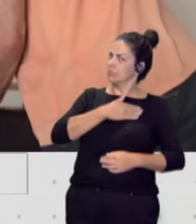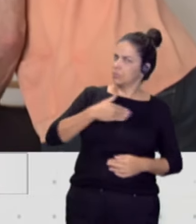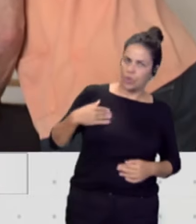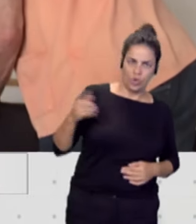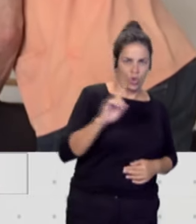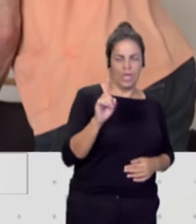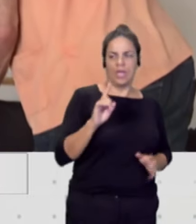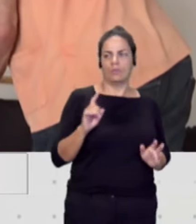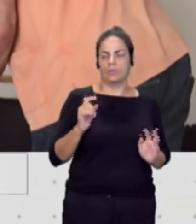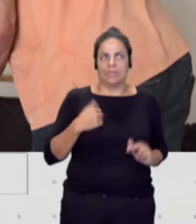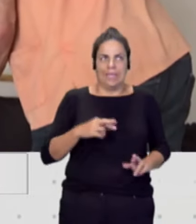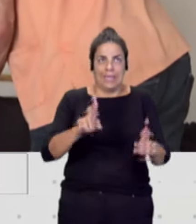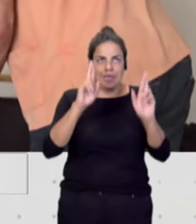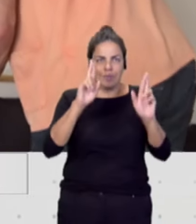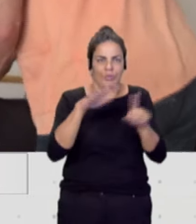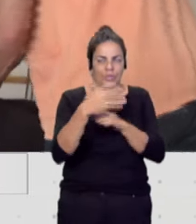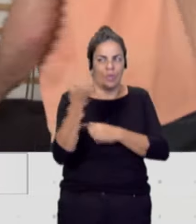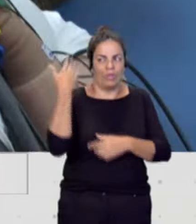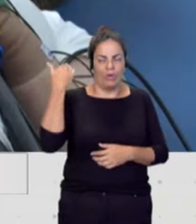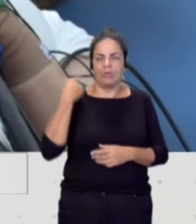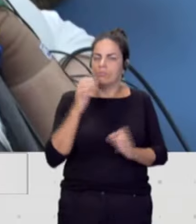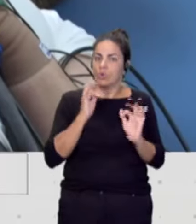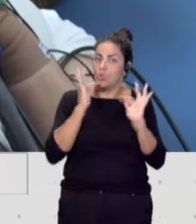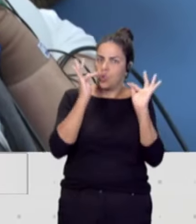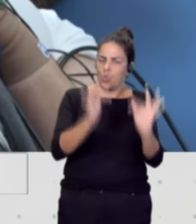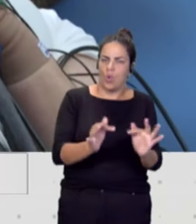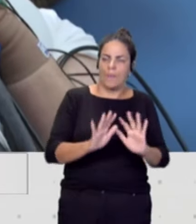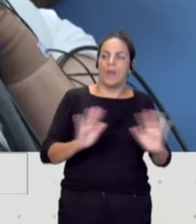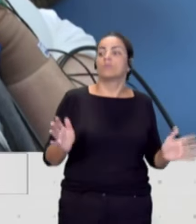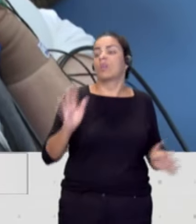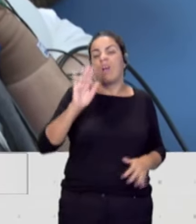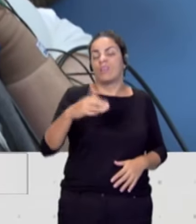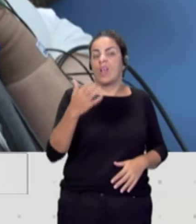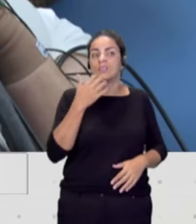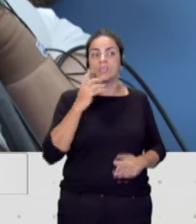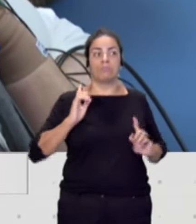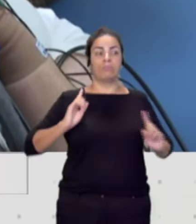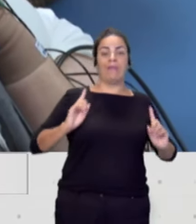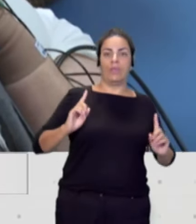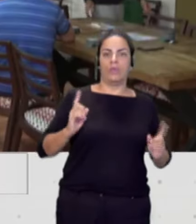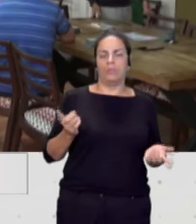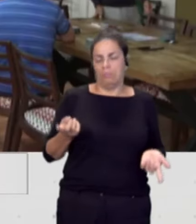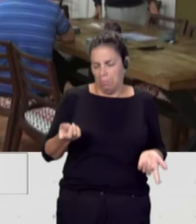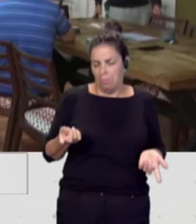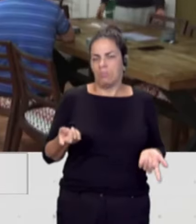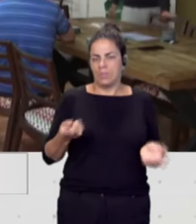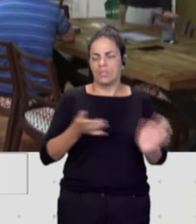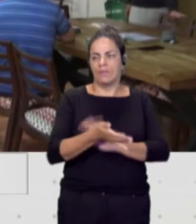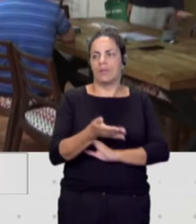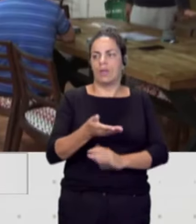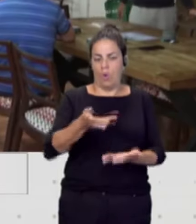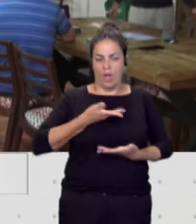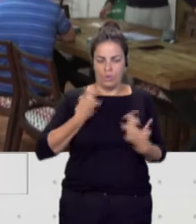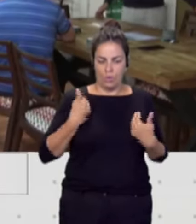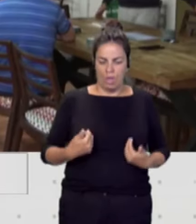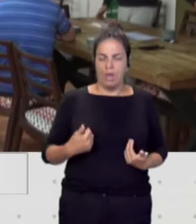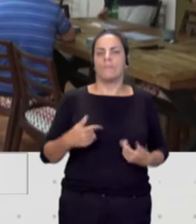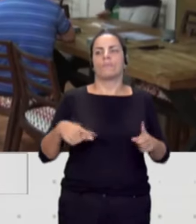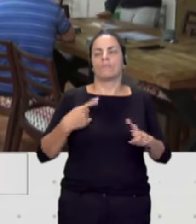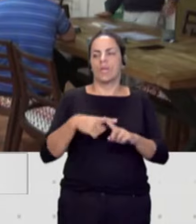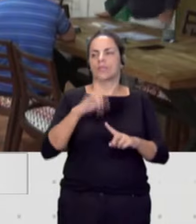nunca a esas circunstancias. Pero bueno, todo lo que sea al final todo lo que sea prevenir también no solo nos ayuda personalmente, sino nos